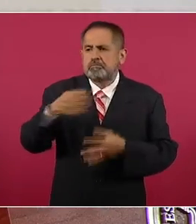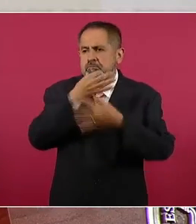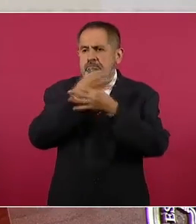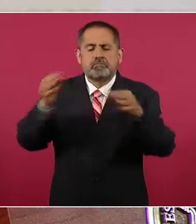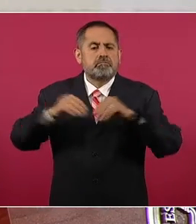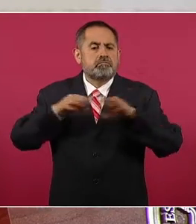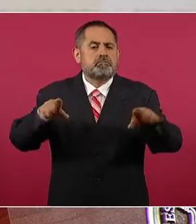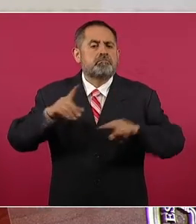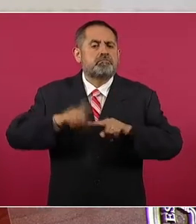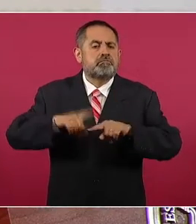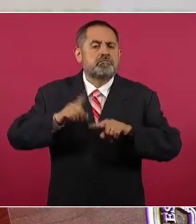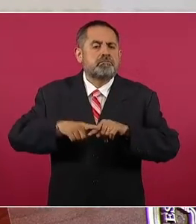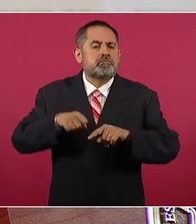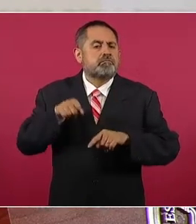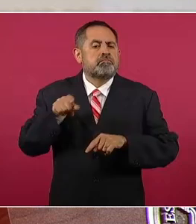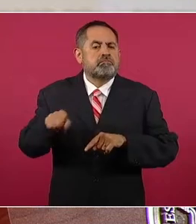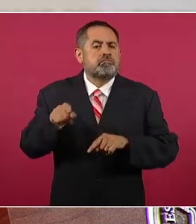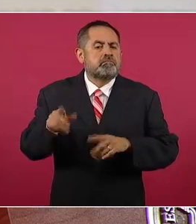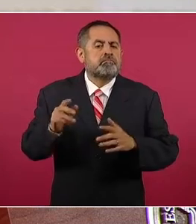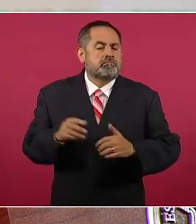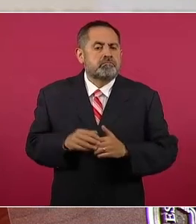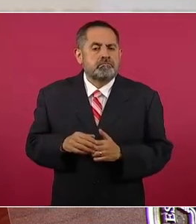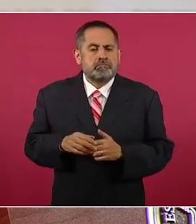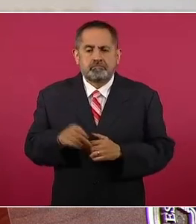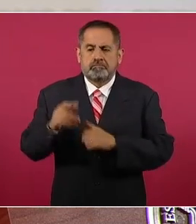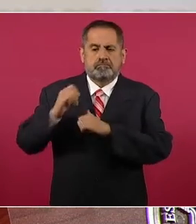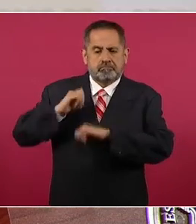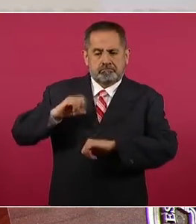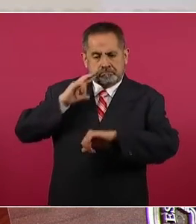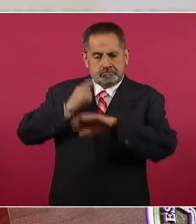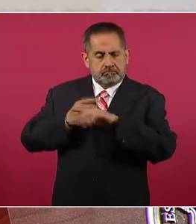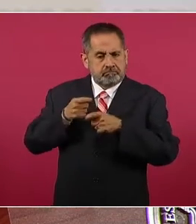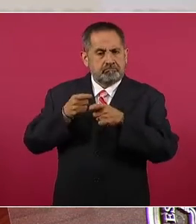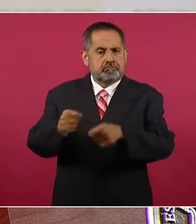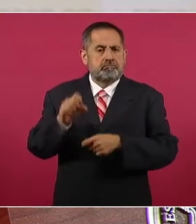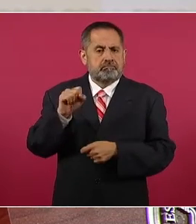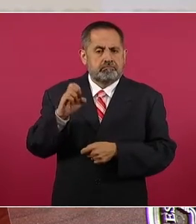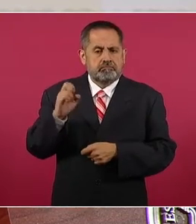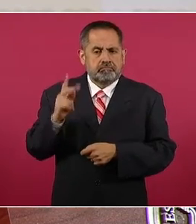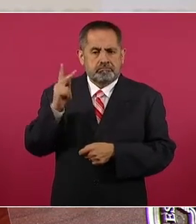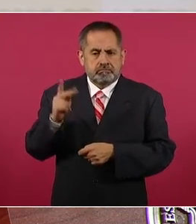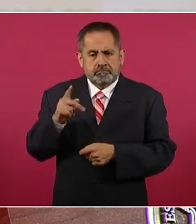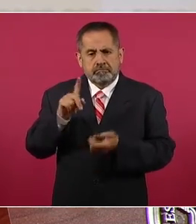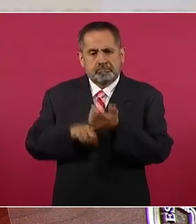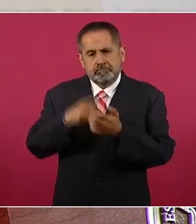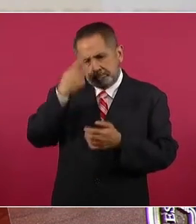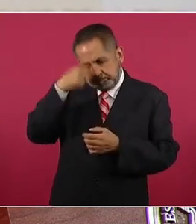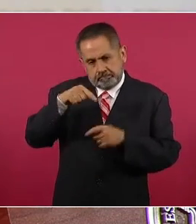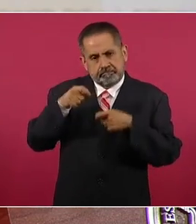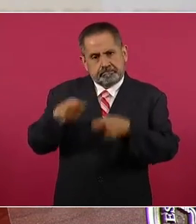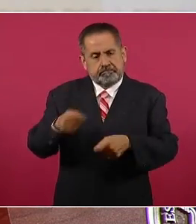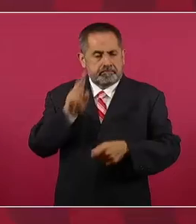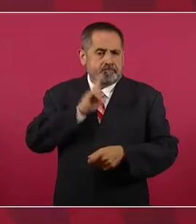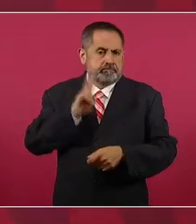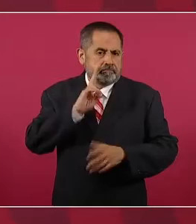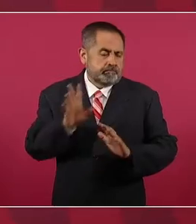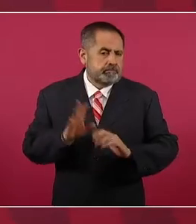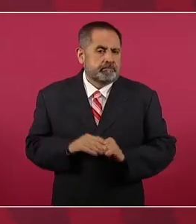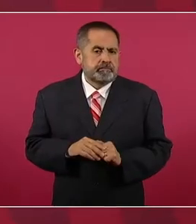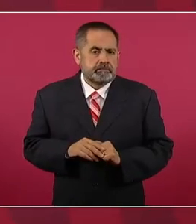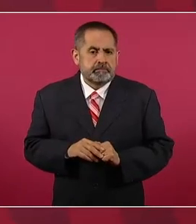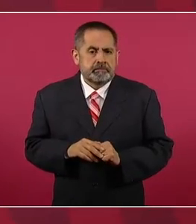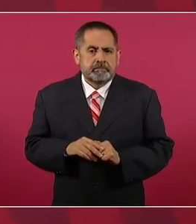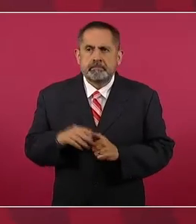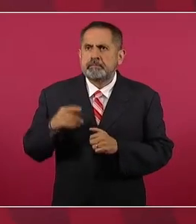comentar quién va a ocuparse de la secretaría. para